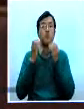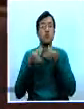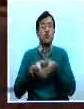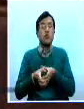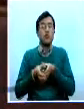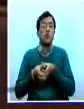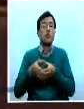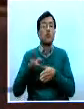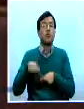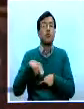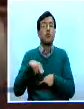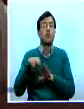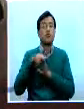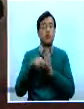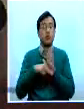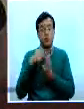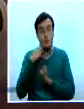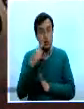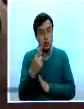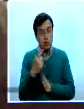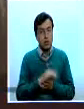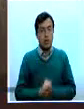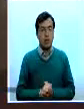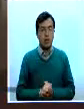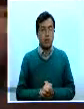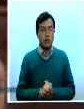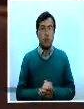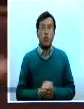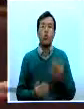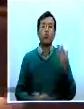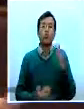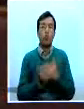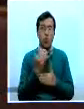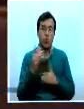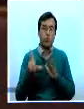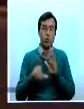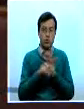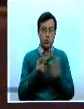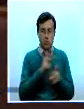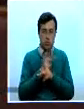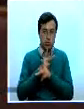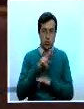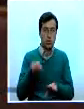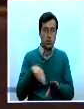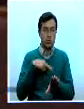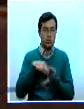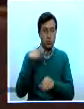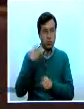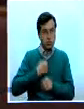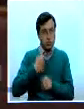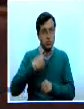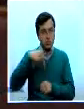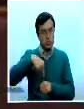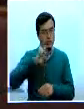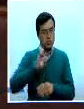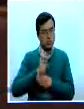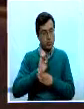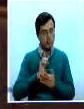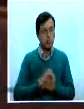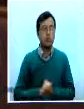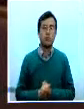transversales fue la de esto la de darle o la de crear con rango de ley el consejo nacional del trabajo en nuestro país